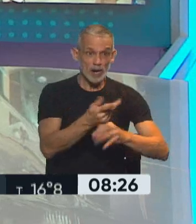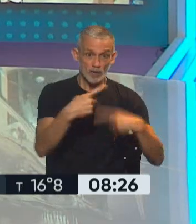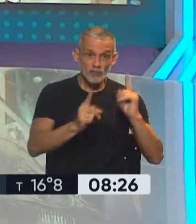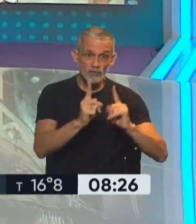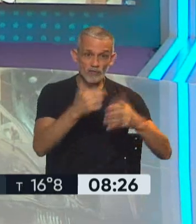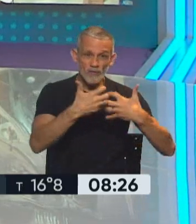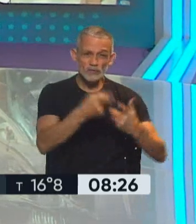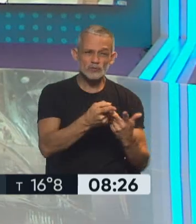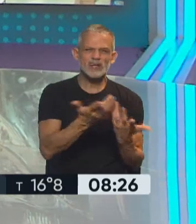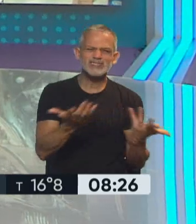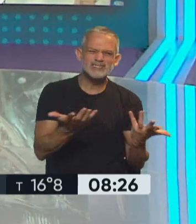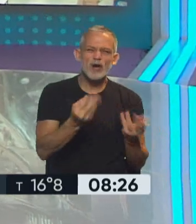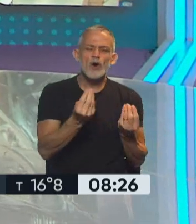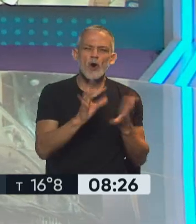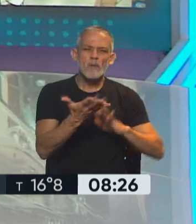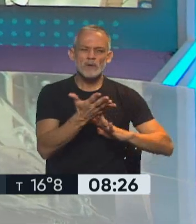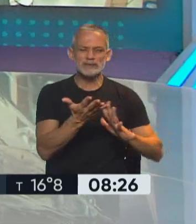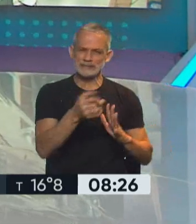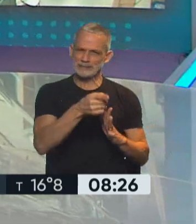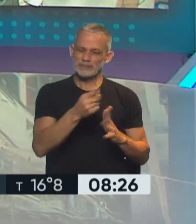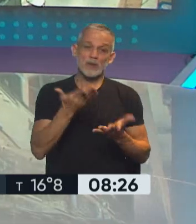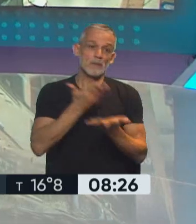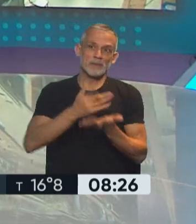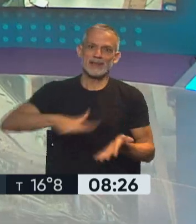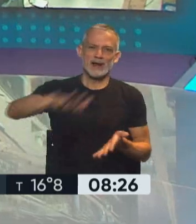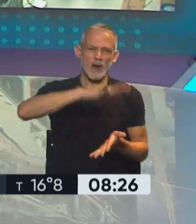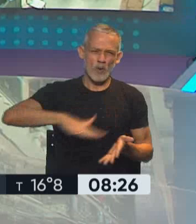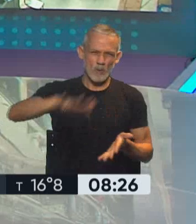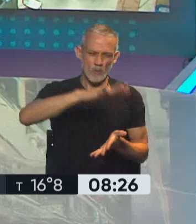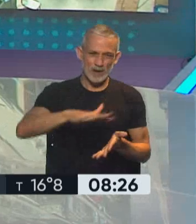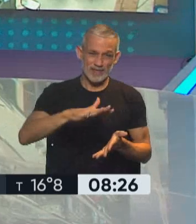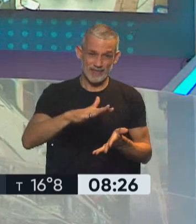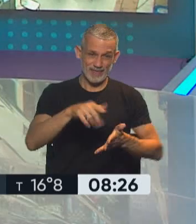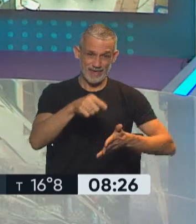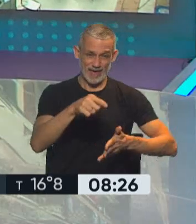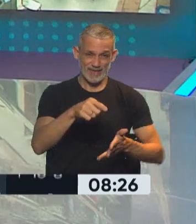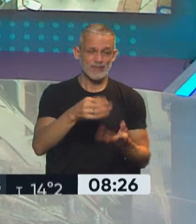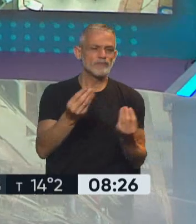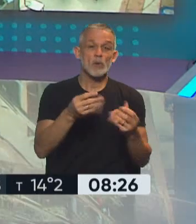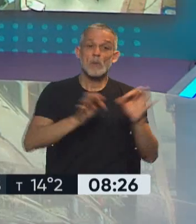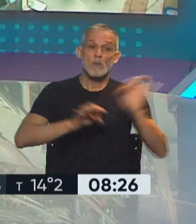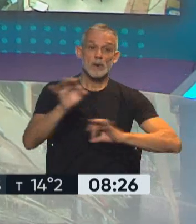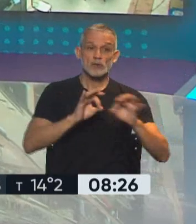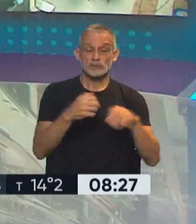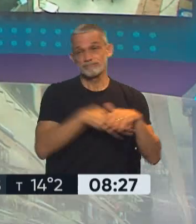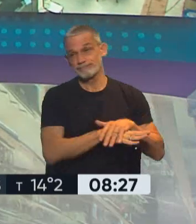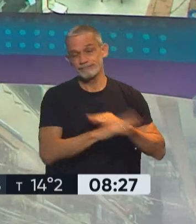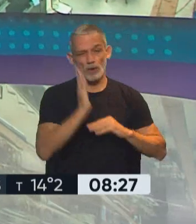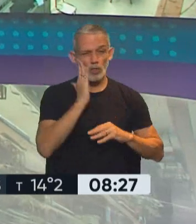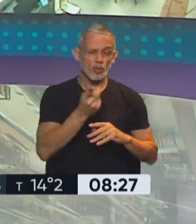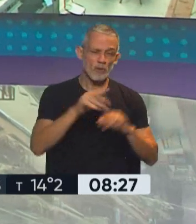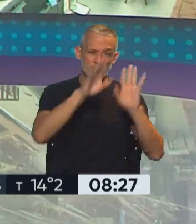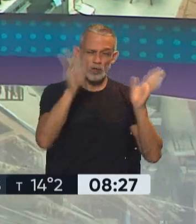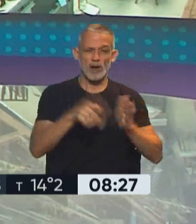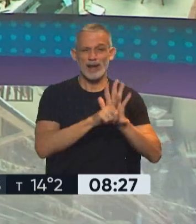funcionando, pero ¿en qué condiciones? Eso es lo que está pidiendo la comunidad educativa de la zona, un proyecto que está cajoneado desde hace mucho tiempo en la